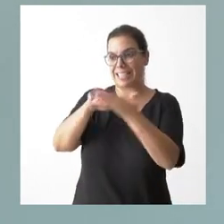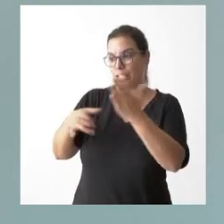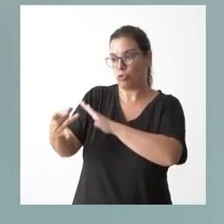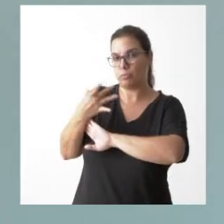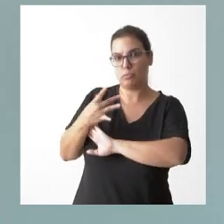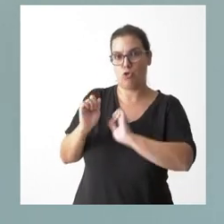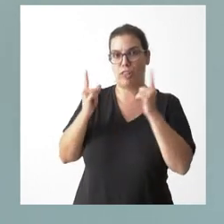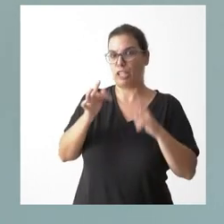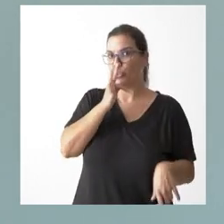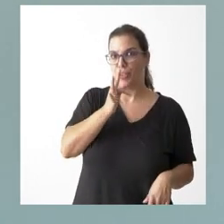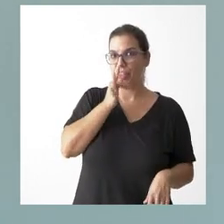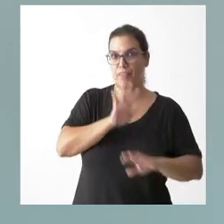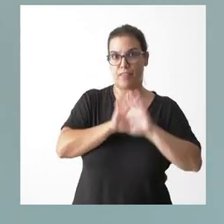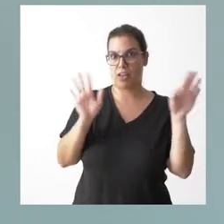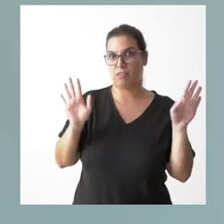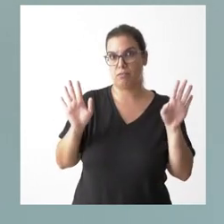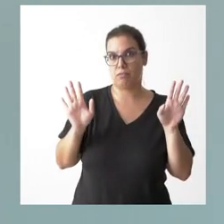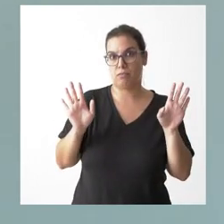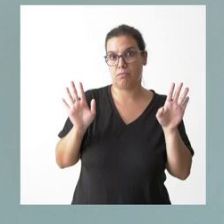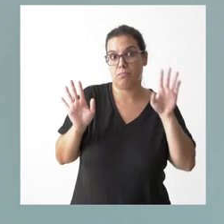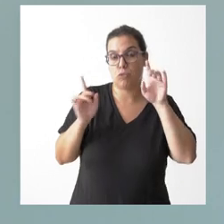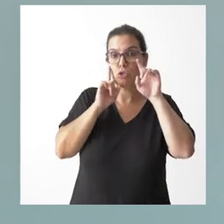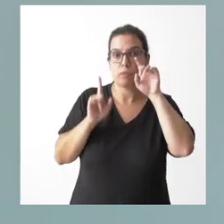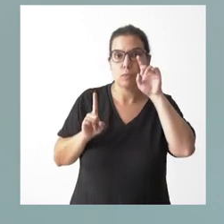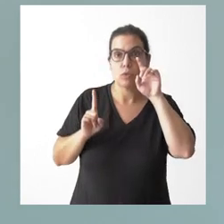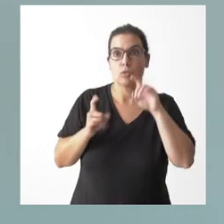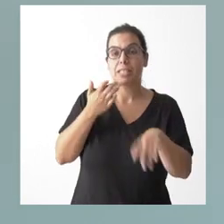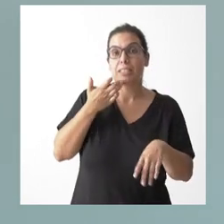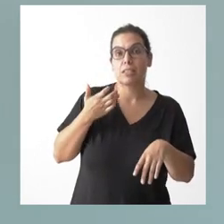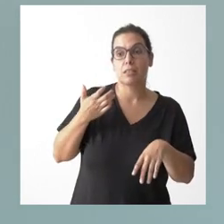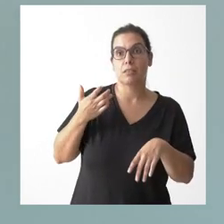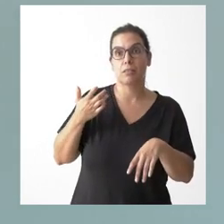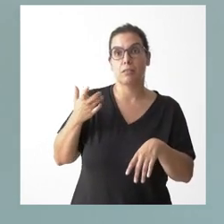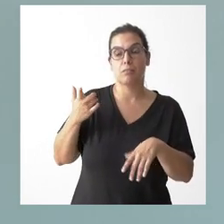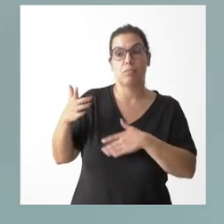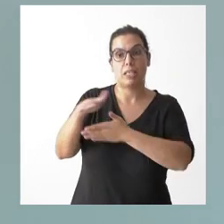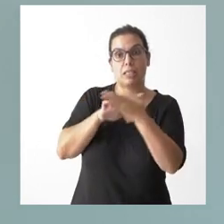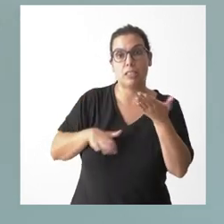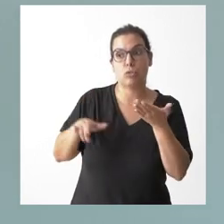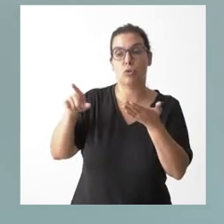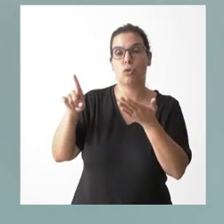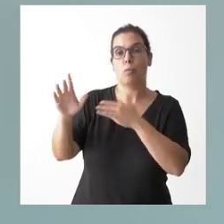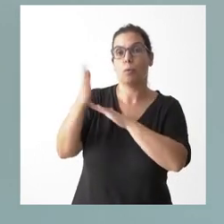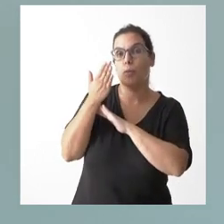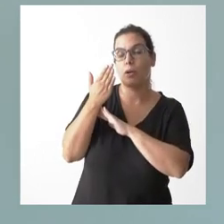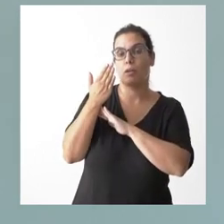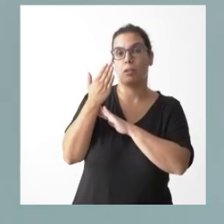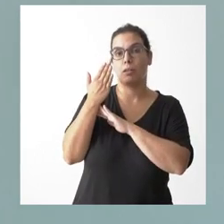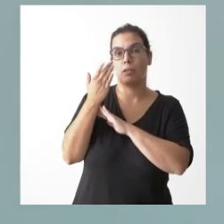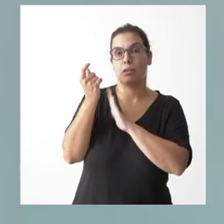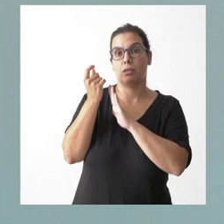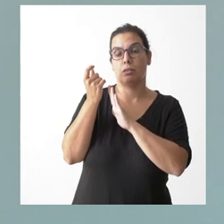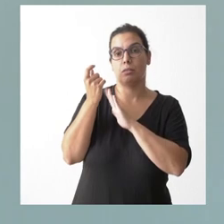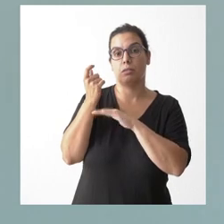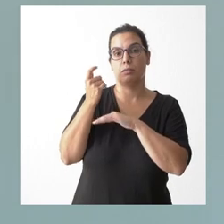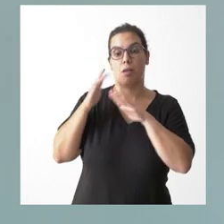se renuncia a ese proyecto por parte del Gobierno de España. Si existe el escrito donde se plantea la medida de reducción de paradas y